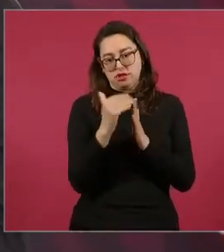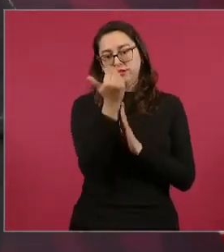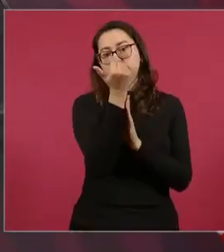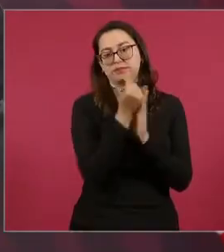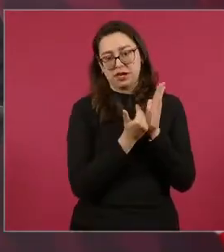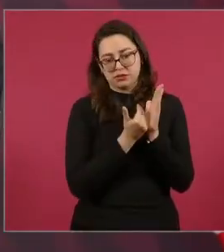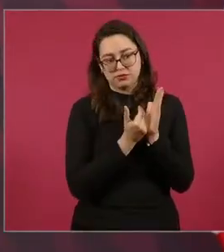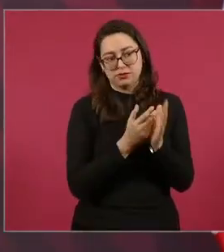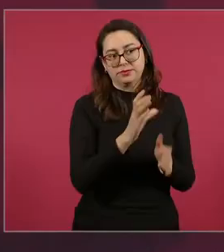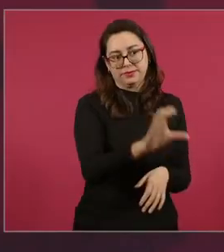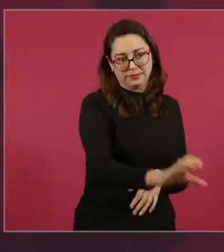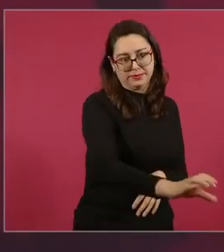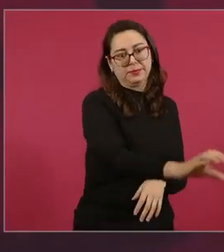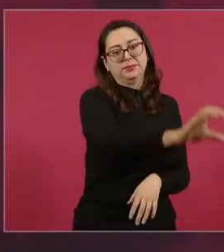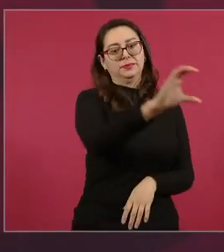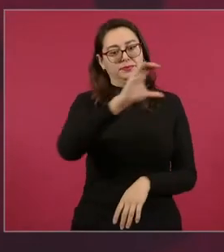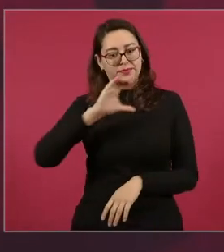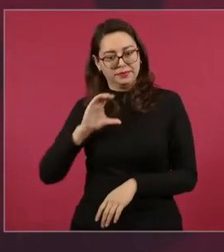los